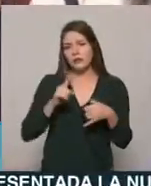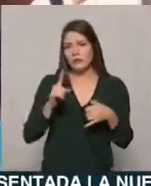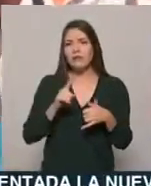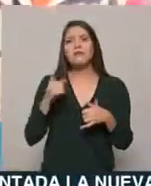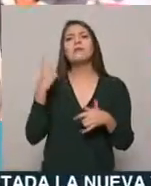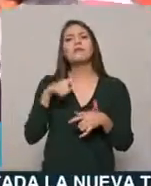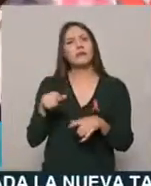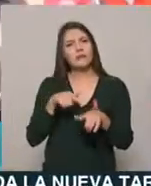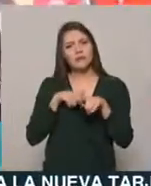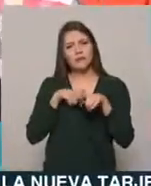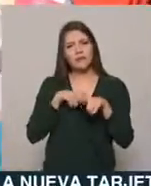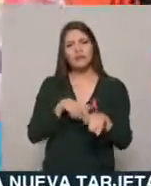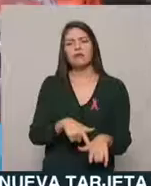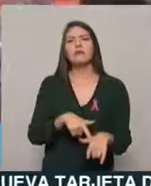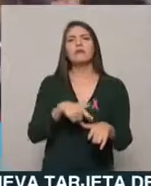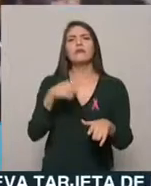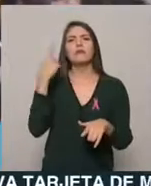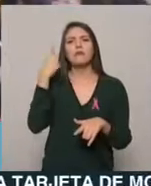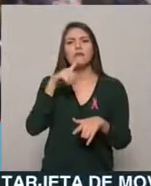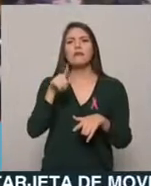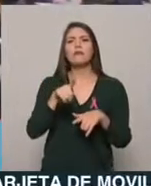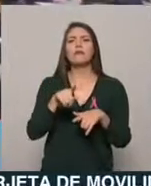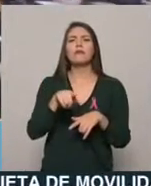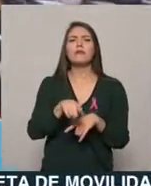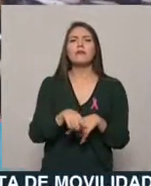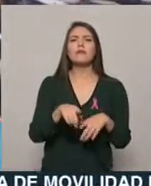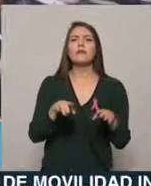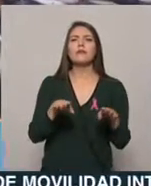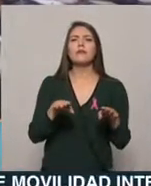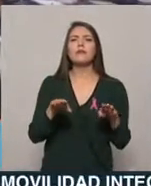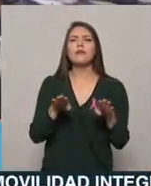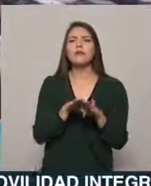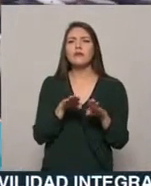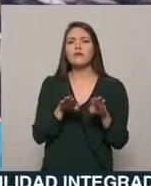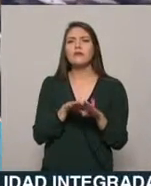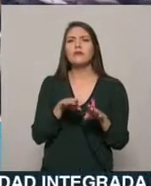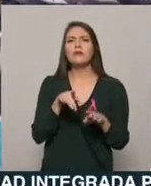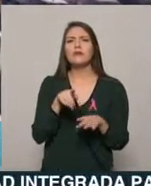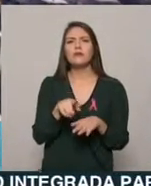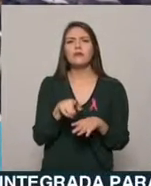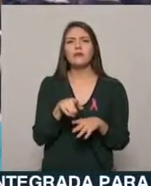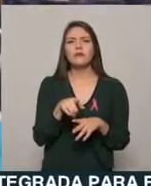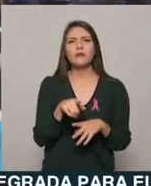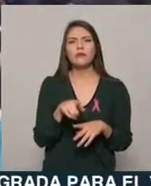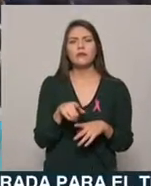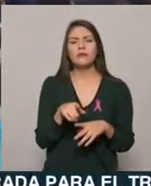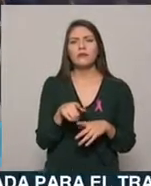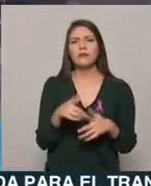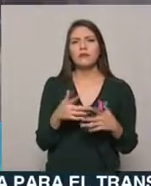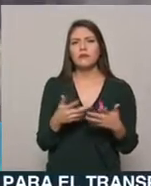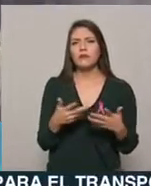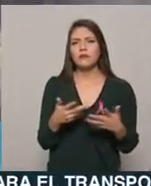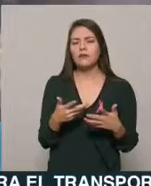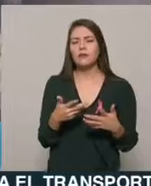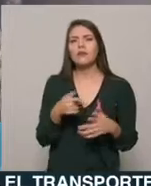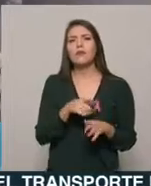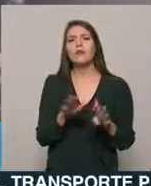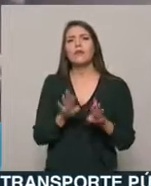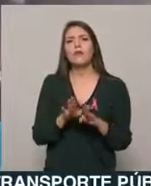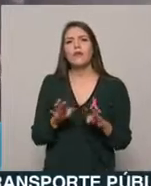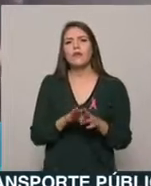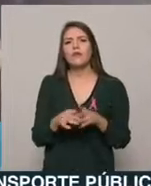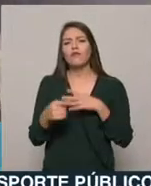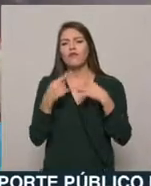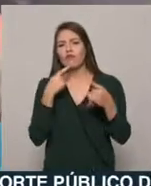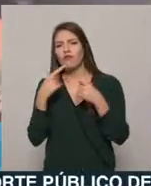mismas prácticas viciadas de entrar en una tipo de